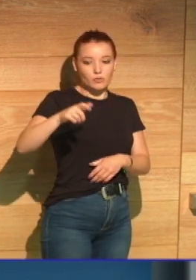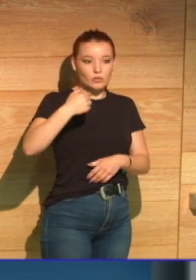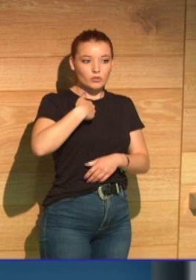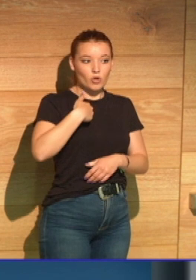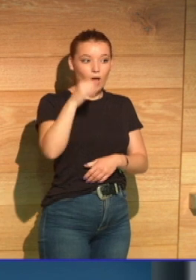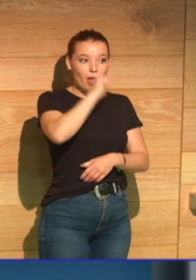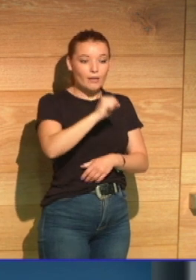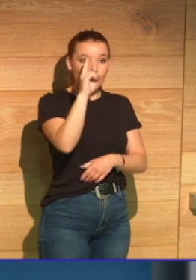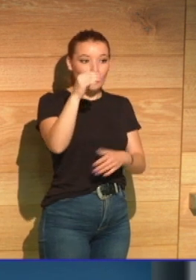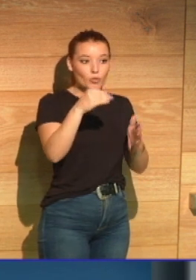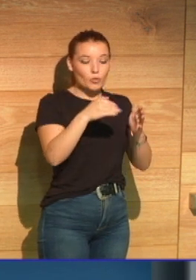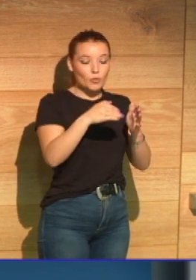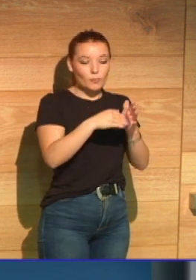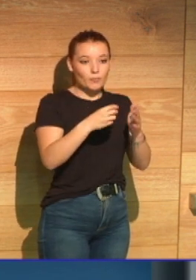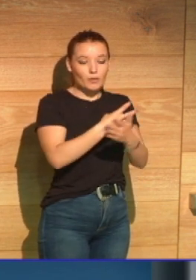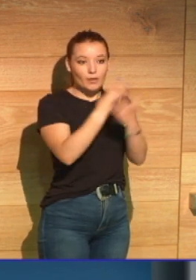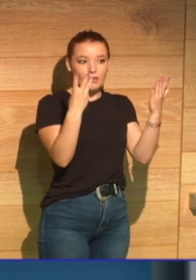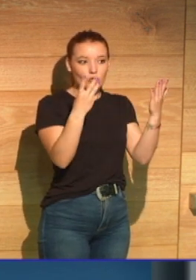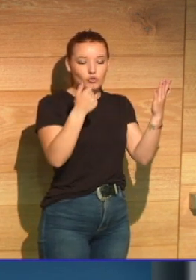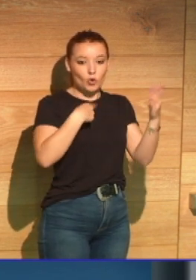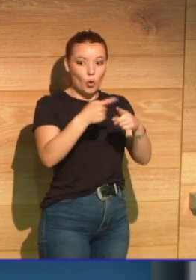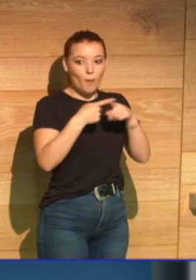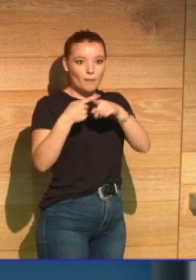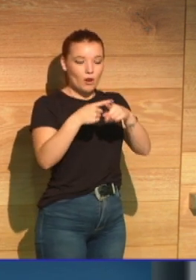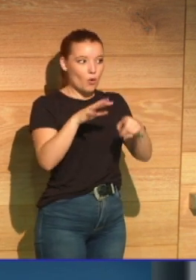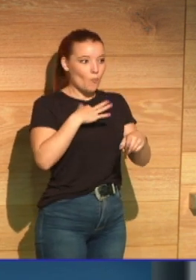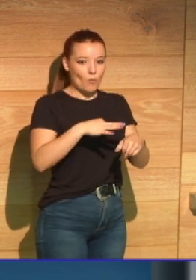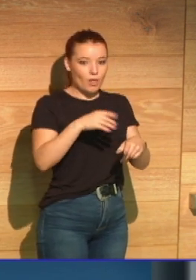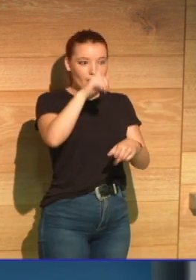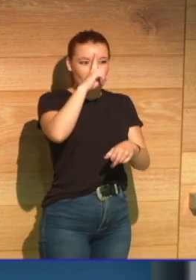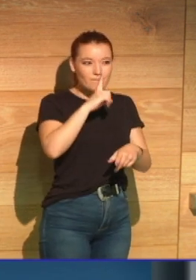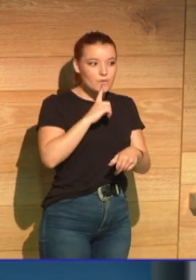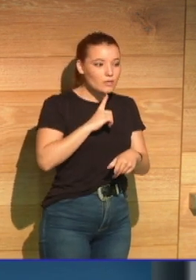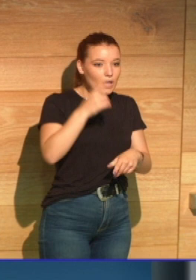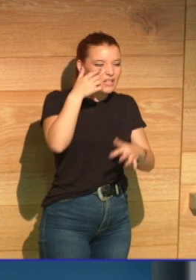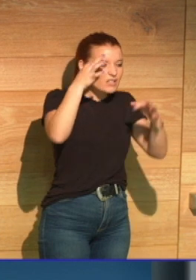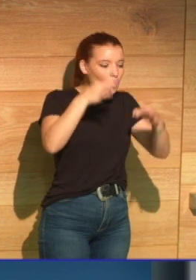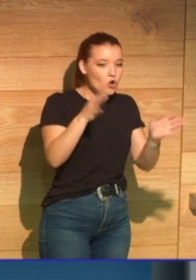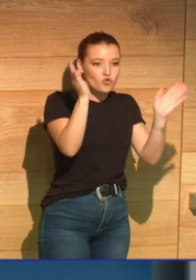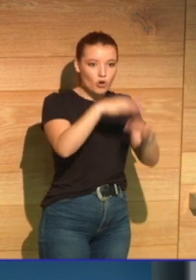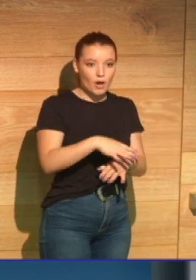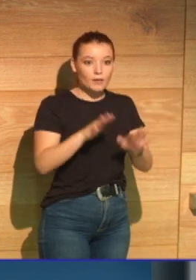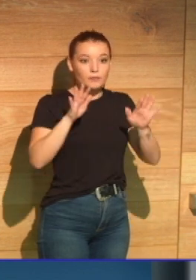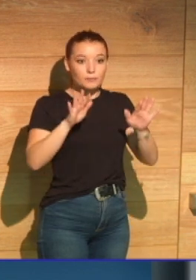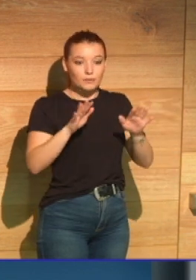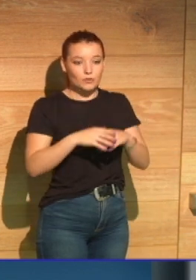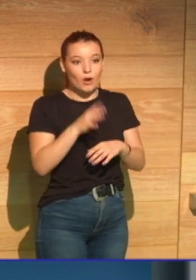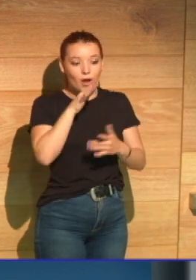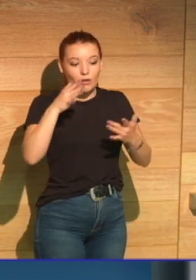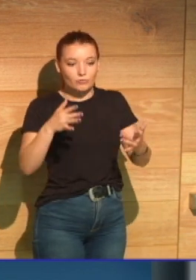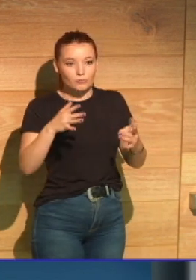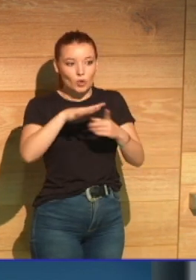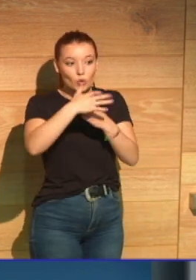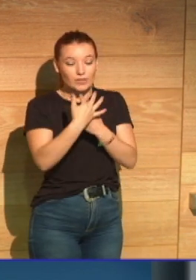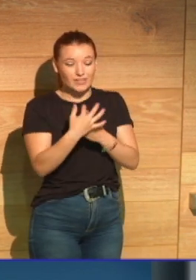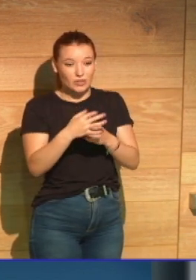2018, posiblemente muchas de estas imágenes no harían absolutamente ningún sentido, pero ciertamente las personas que se conciben parte del contexto